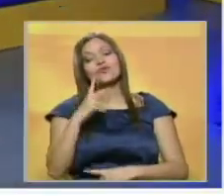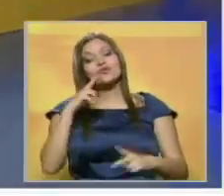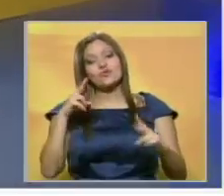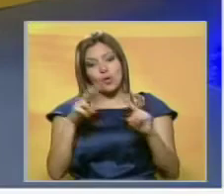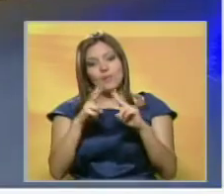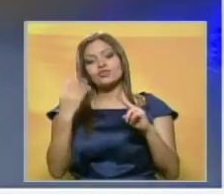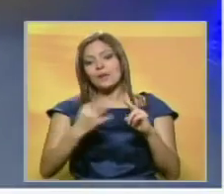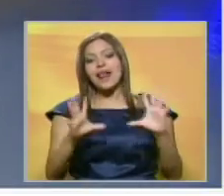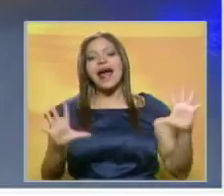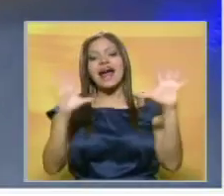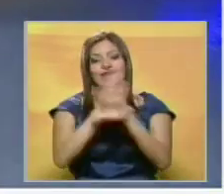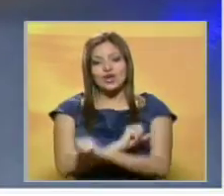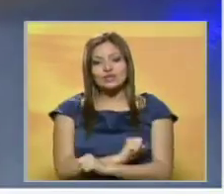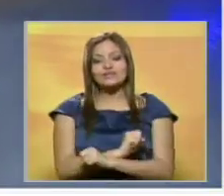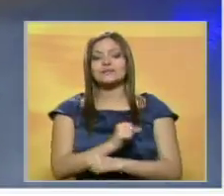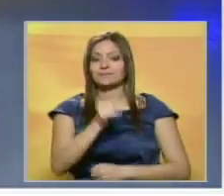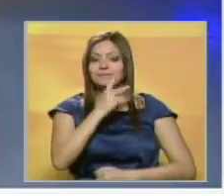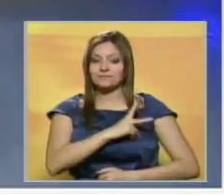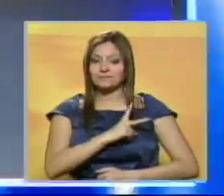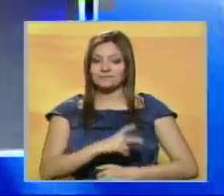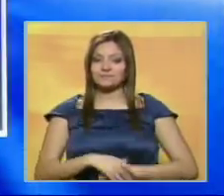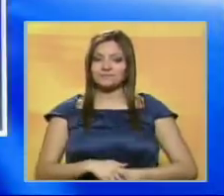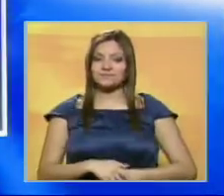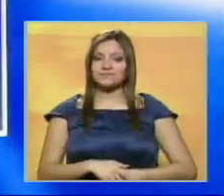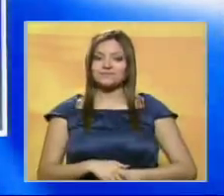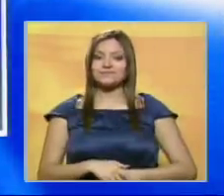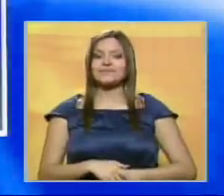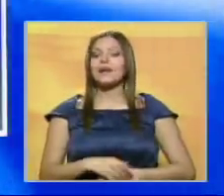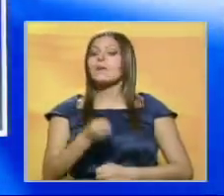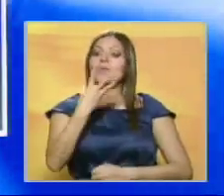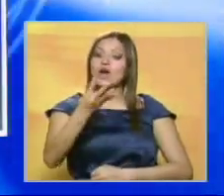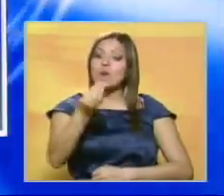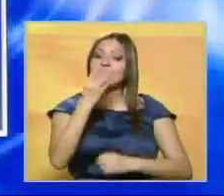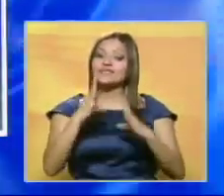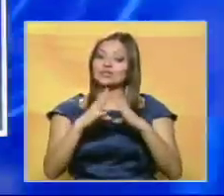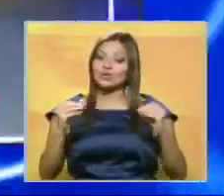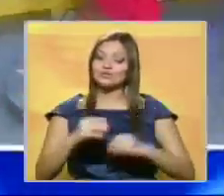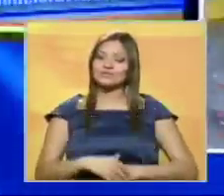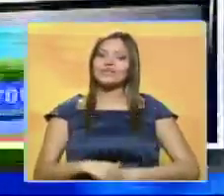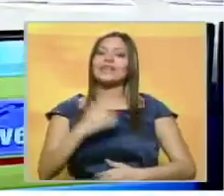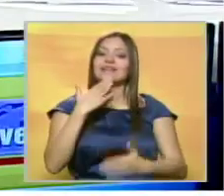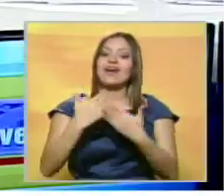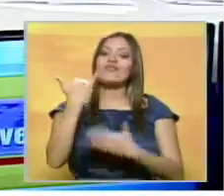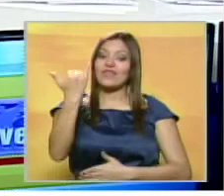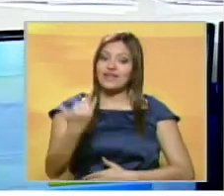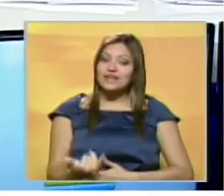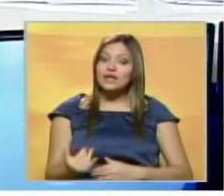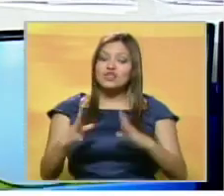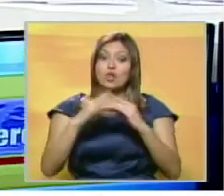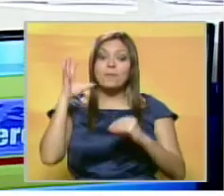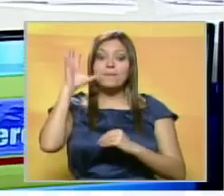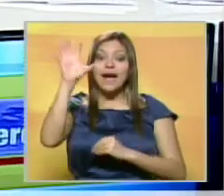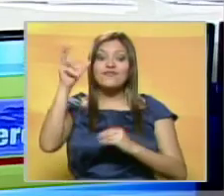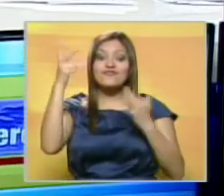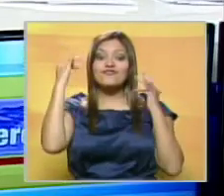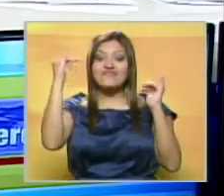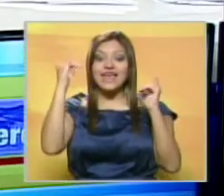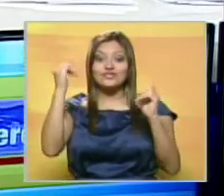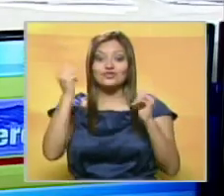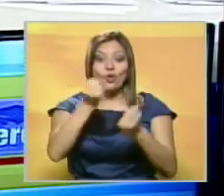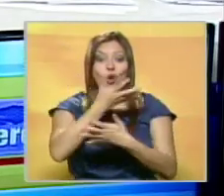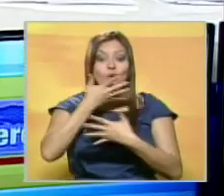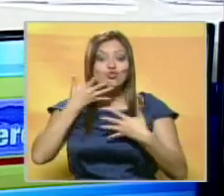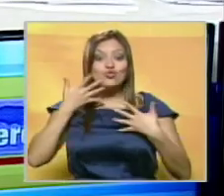espero como siempre en la emisión estelar de Estrenos y Estrellas. Buen provecho para todos. Gracias, Federica. Bueno, todo el país celebrando el Goya. Un